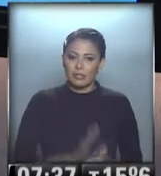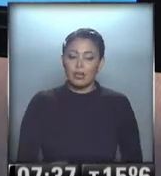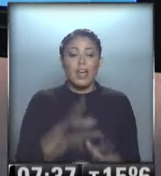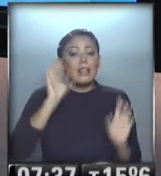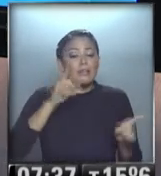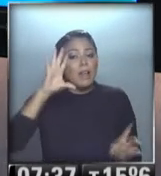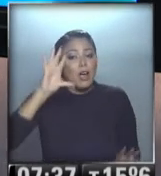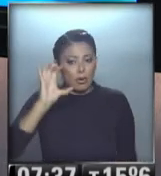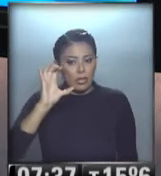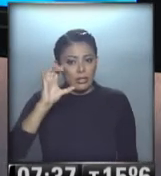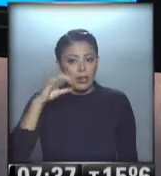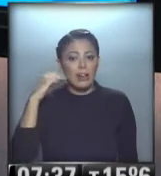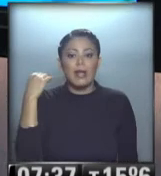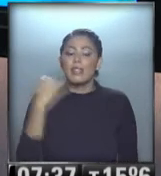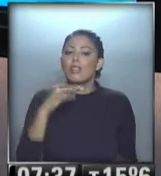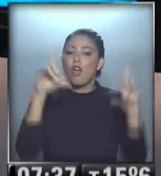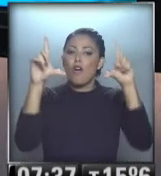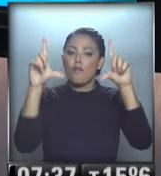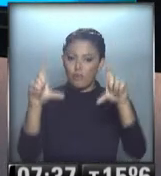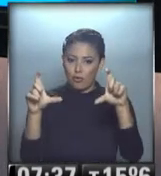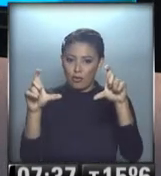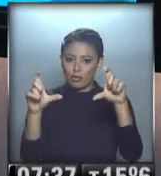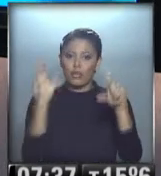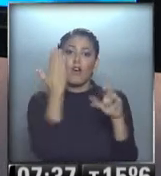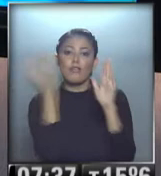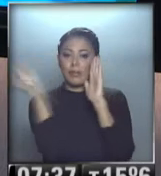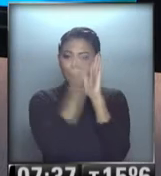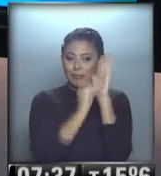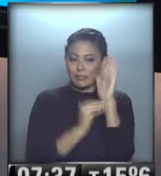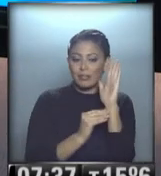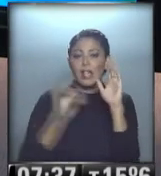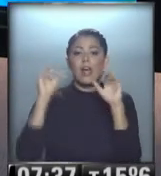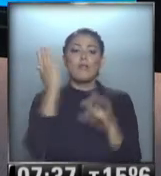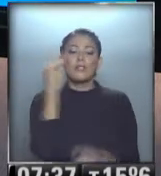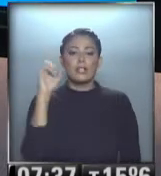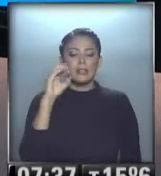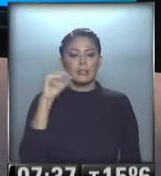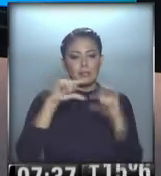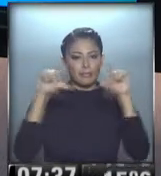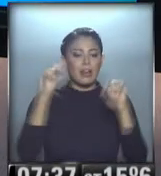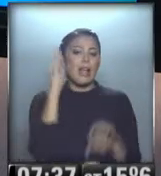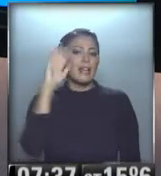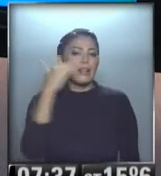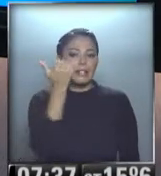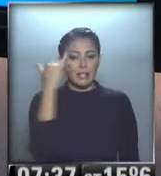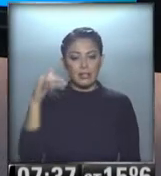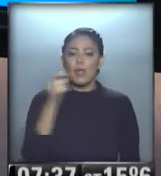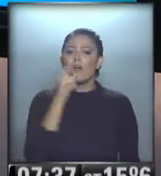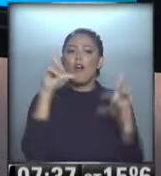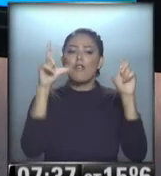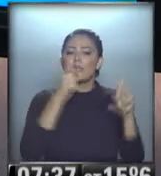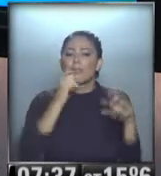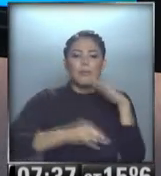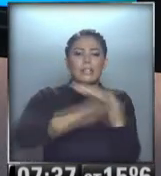se olviden, mándennos su foto al Facebook Nadia630. Los invitamos a que nos manden su foto del amanecer, de su